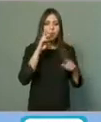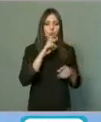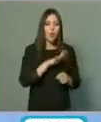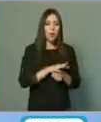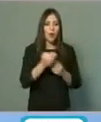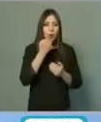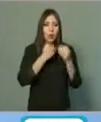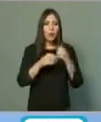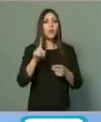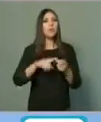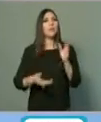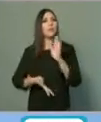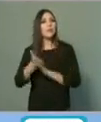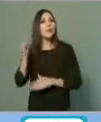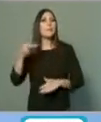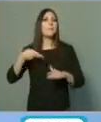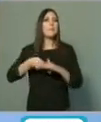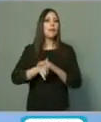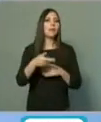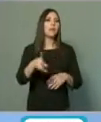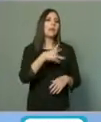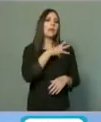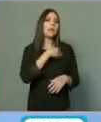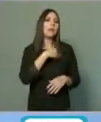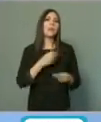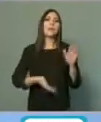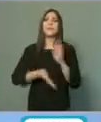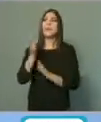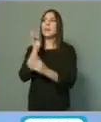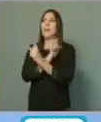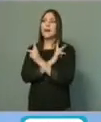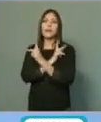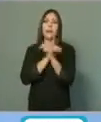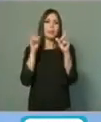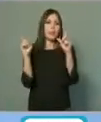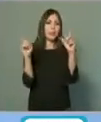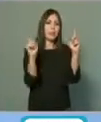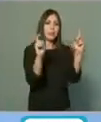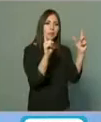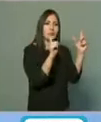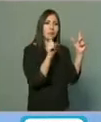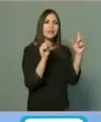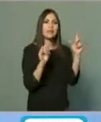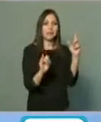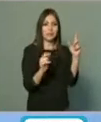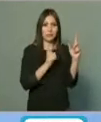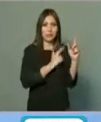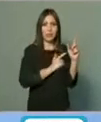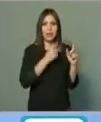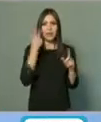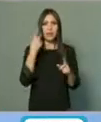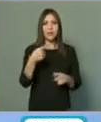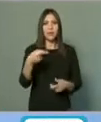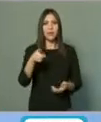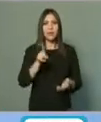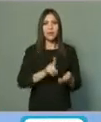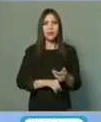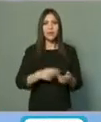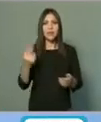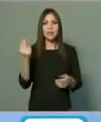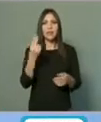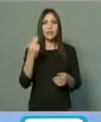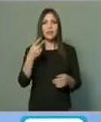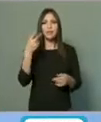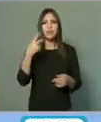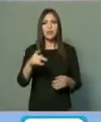dónde vamos, el metro, nuestros hijos, las vacaciones, pero creo que la necesidad de dejar un vestigio de lo